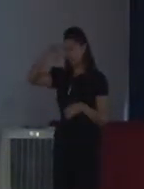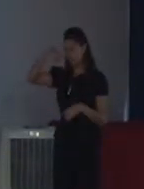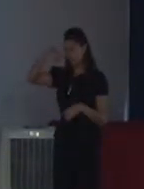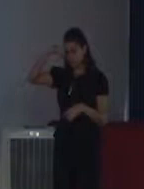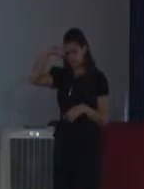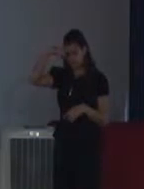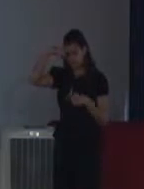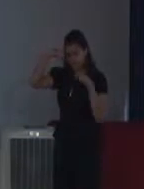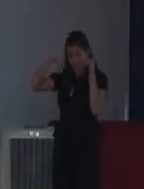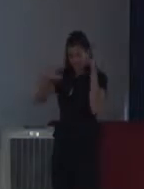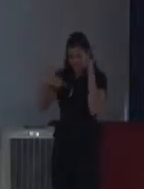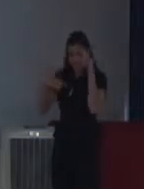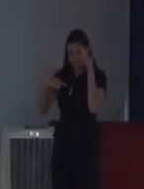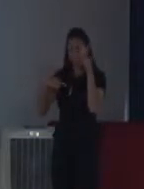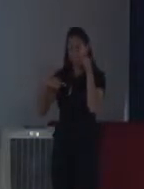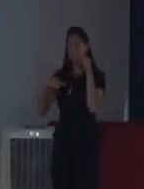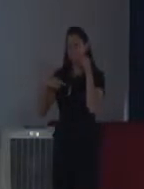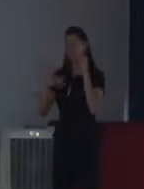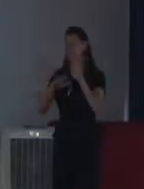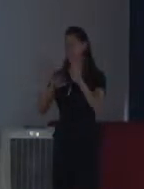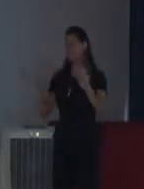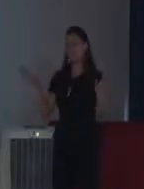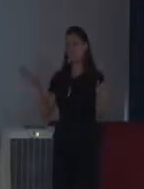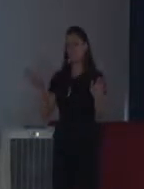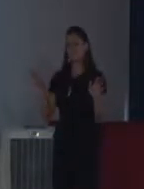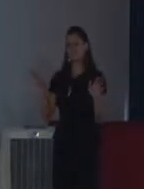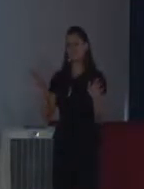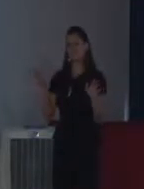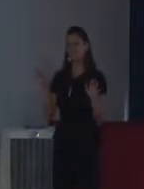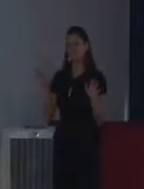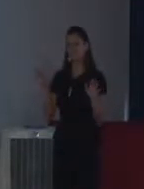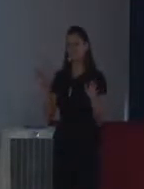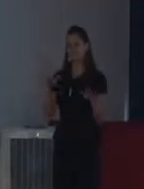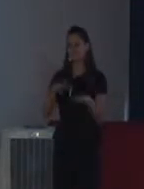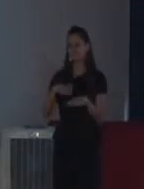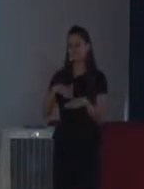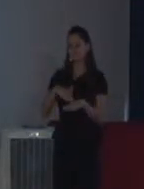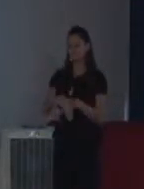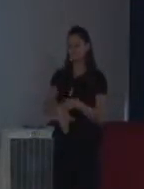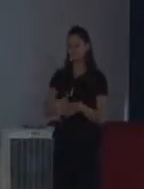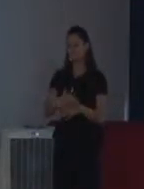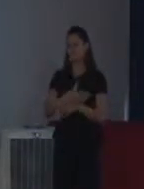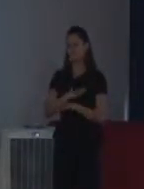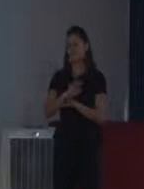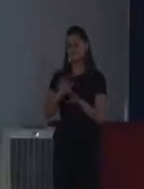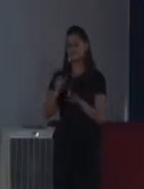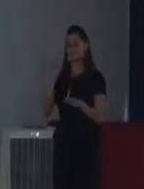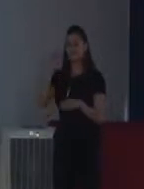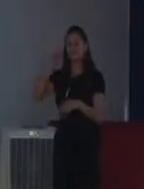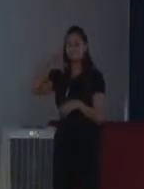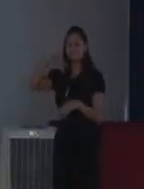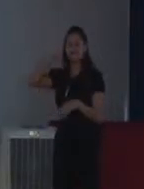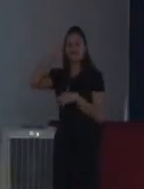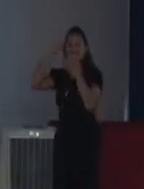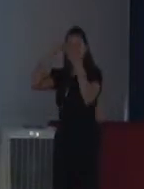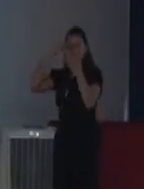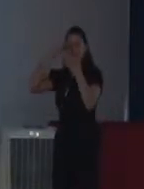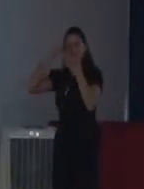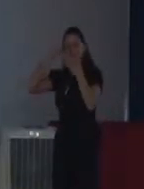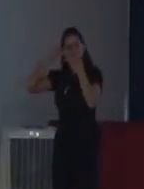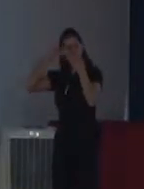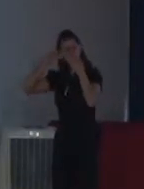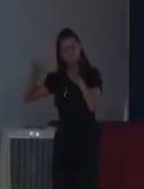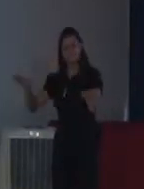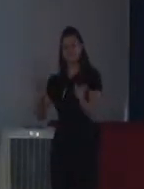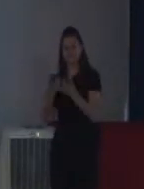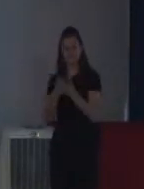pues digamos que ahí, digamos, ya él ha caído en una exposición, y esa es la barrera, digamos, que hay que ayudarle a romper,